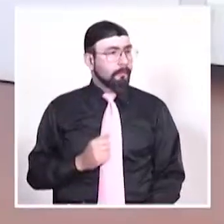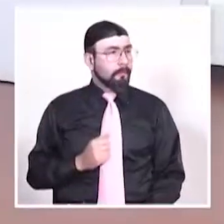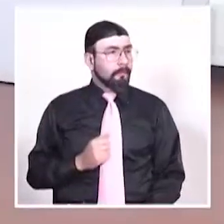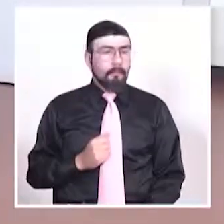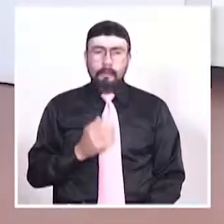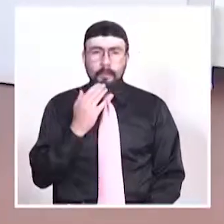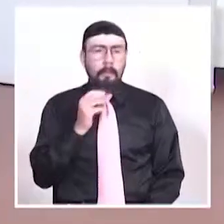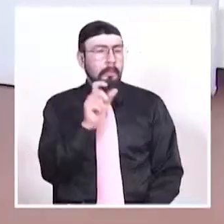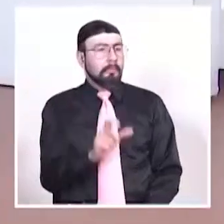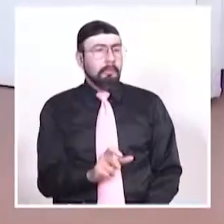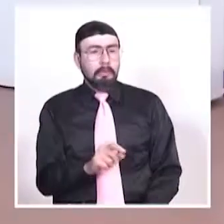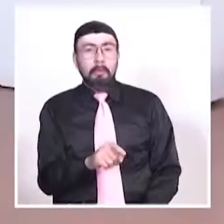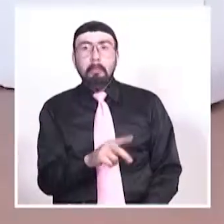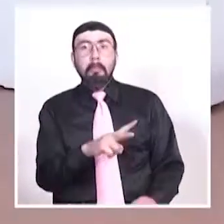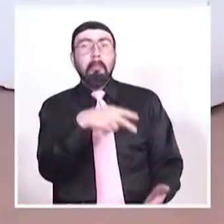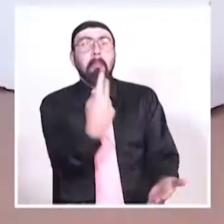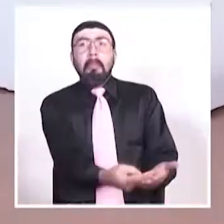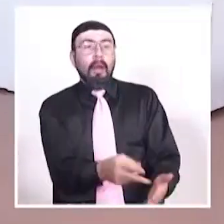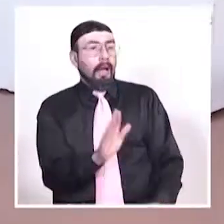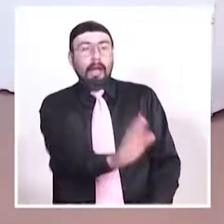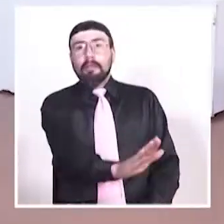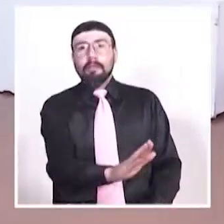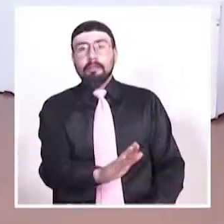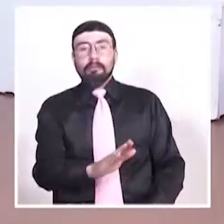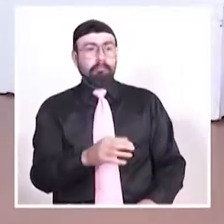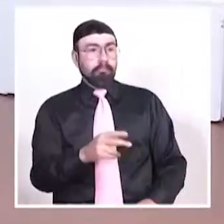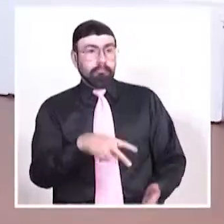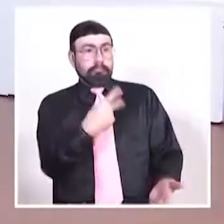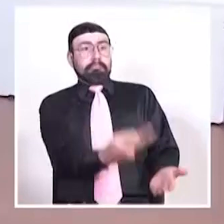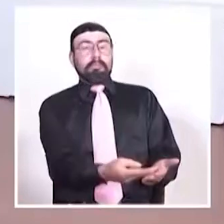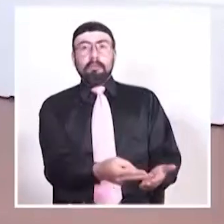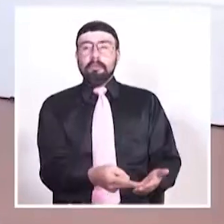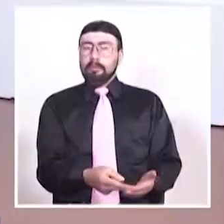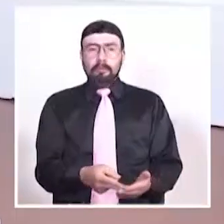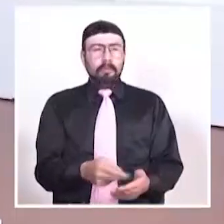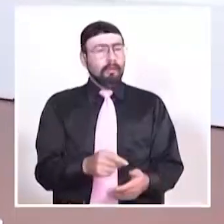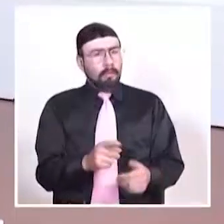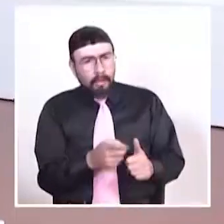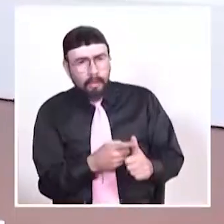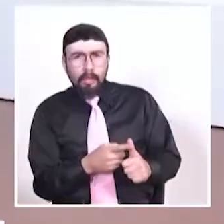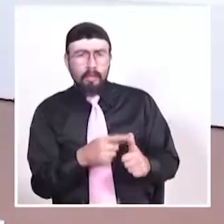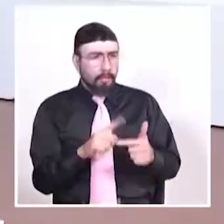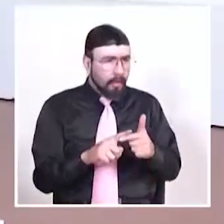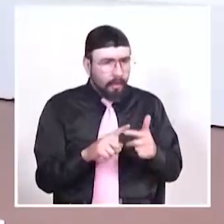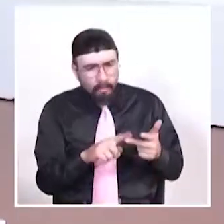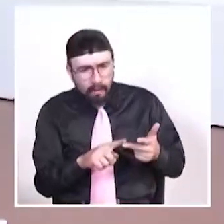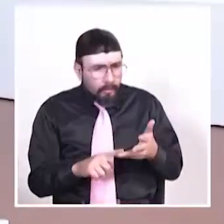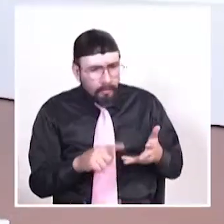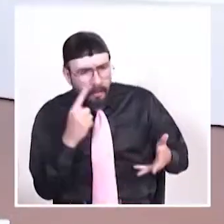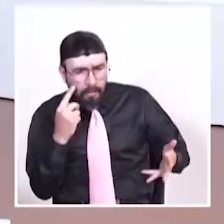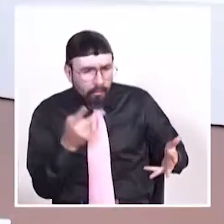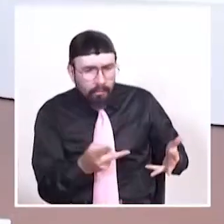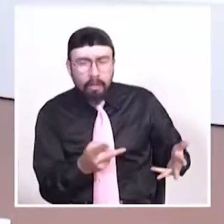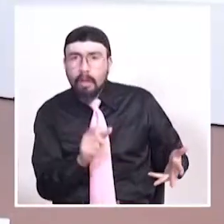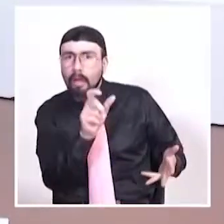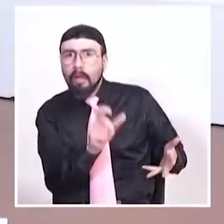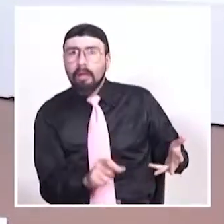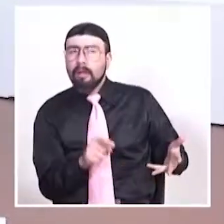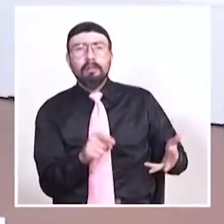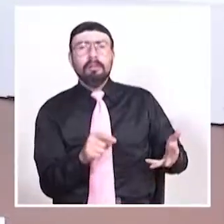El paciente está tirado en el piso. Generalmente, ¿qué manifestaciones clínicas lo harían a uno pensar que el